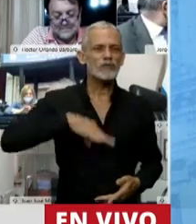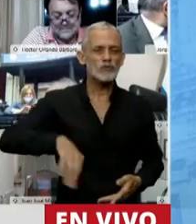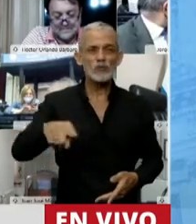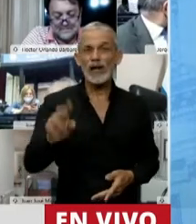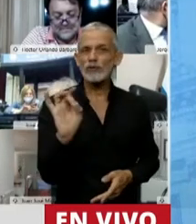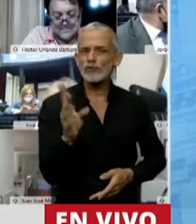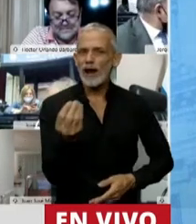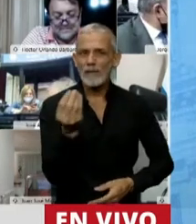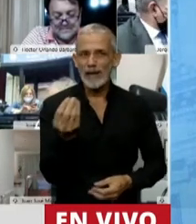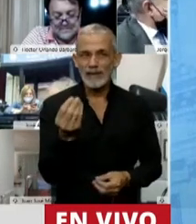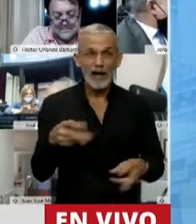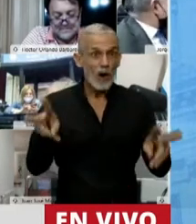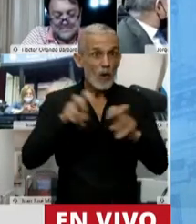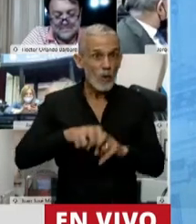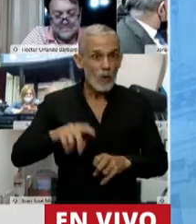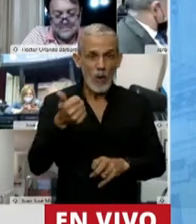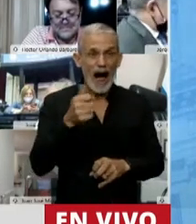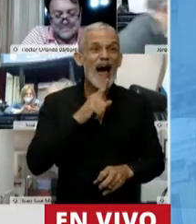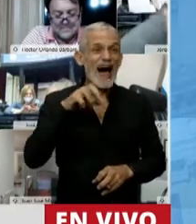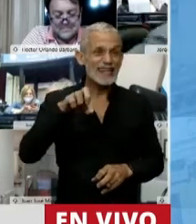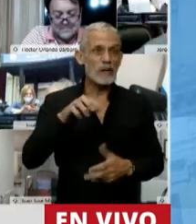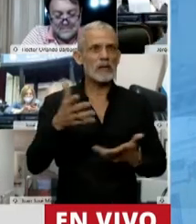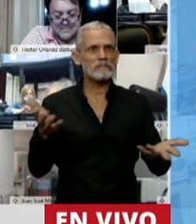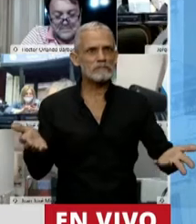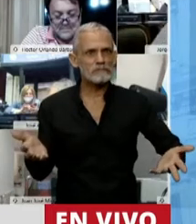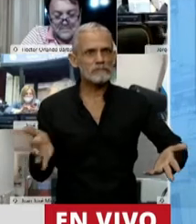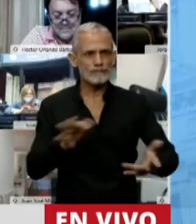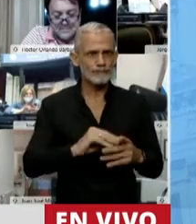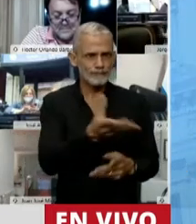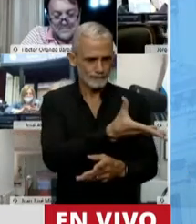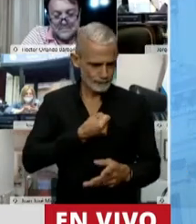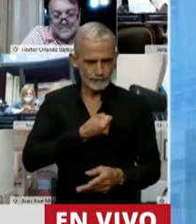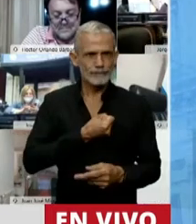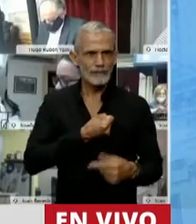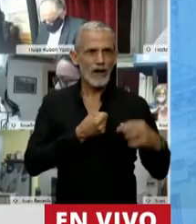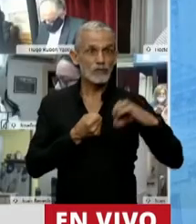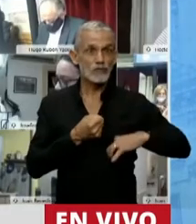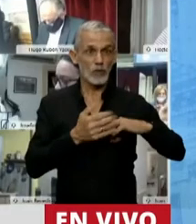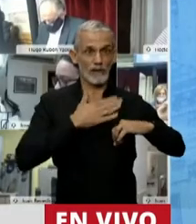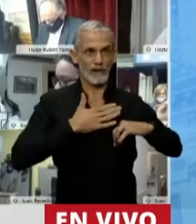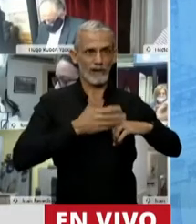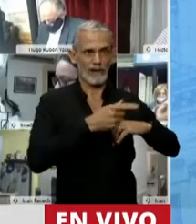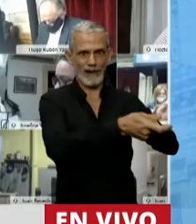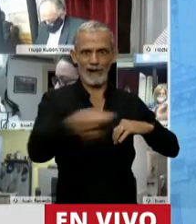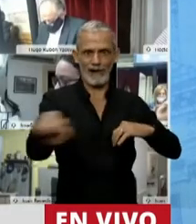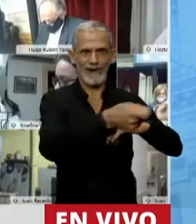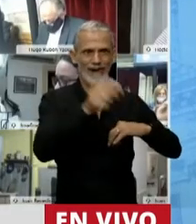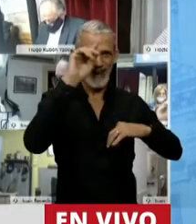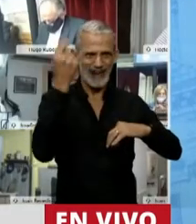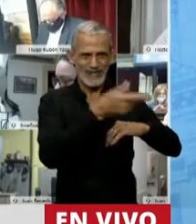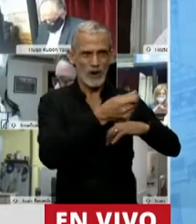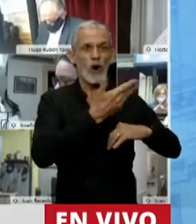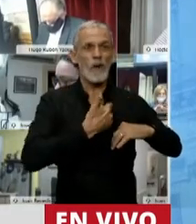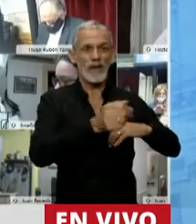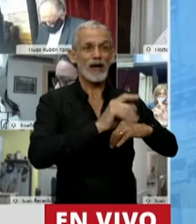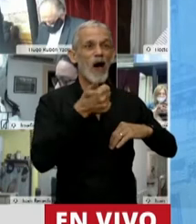lo que le ingresaba de la atp haciéndose quedar el sueldo para ello mismo de los más de sus mismos